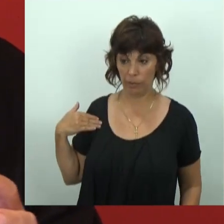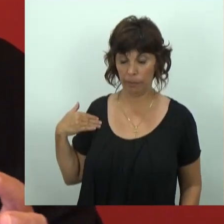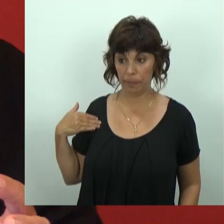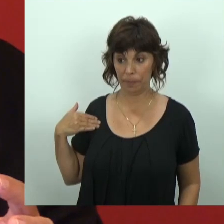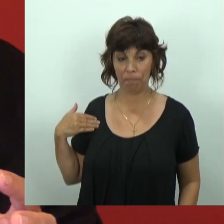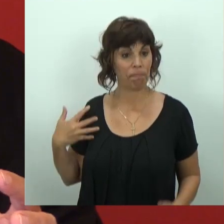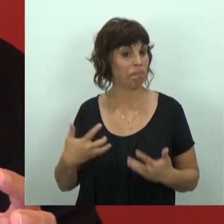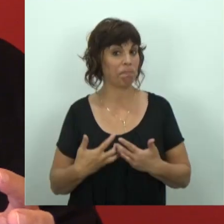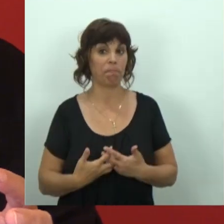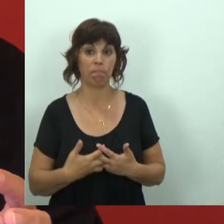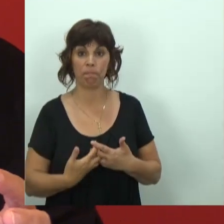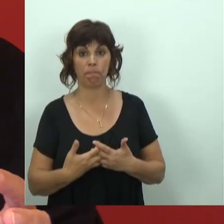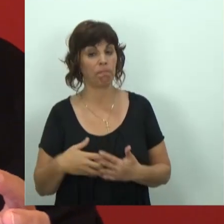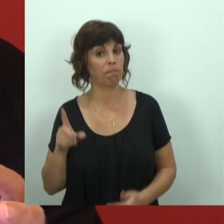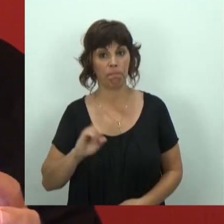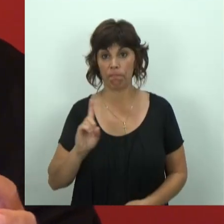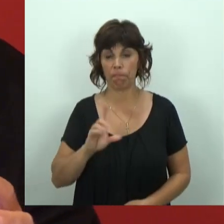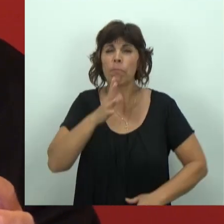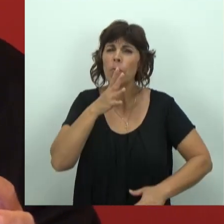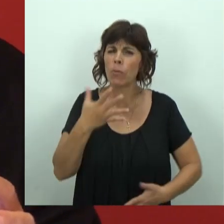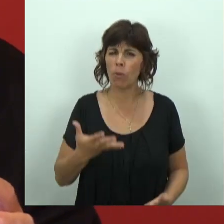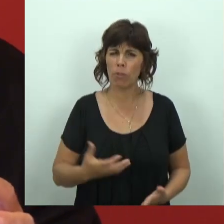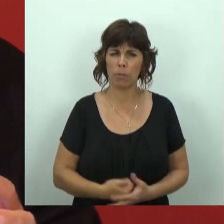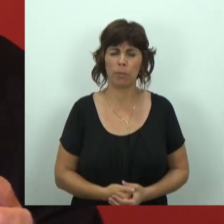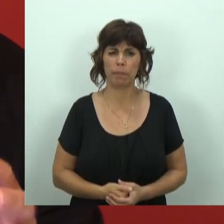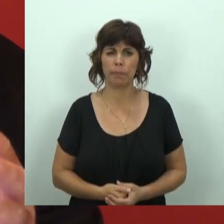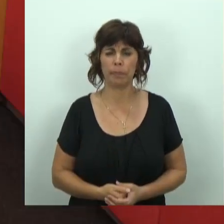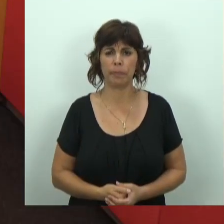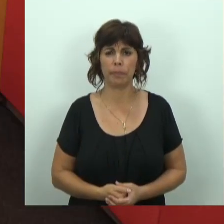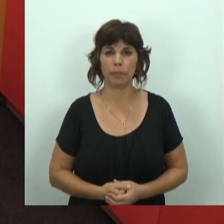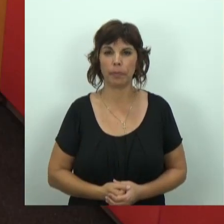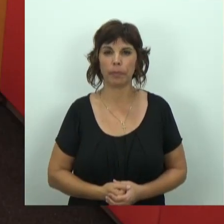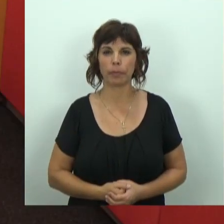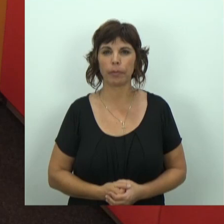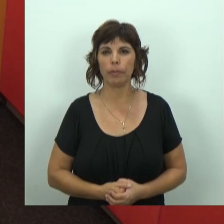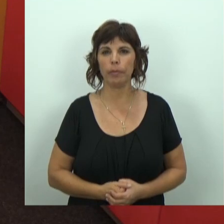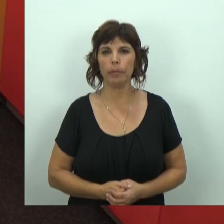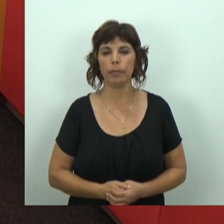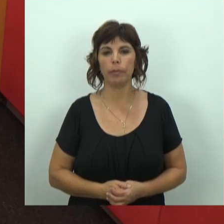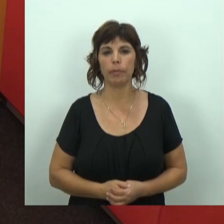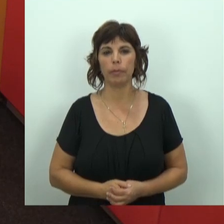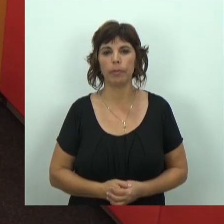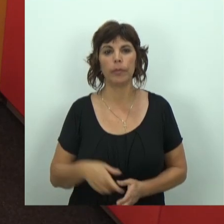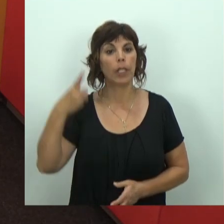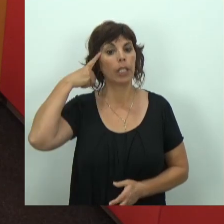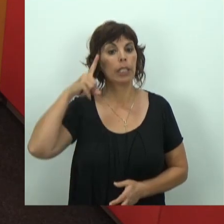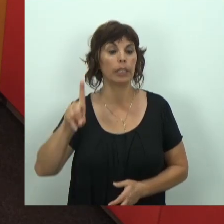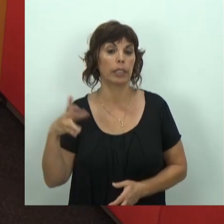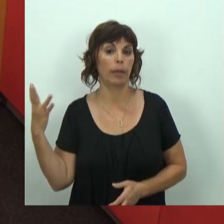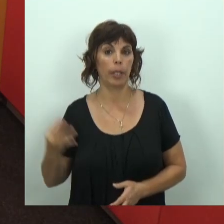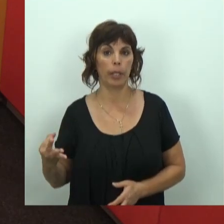pero no le funciona. ¿Por qué no? Porque tenemos que saber una